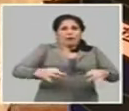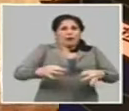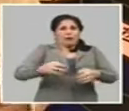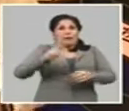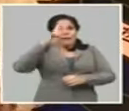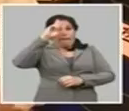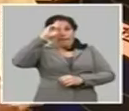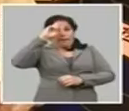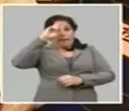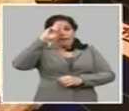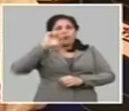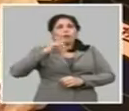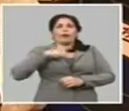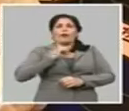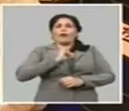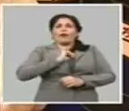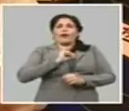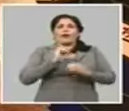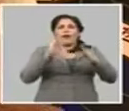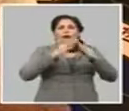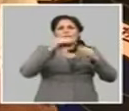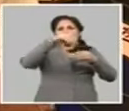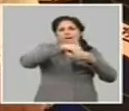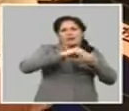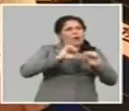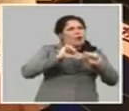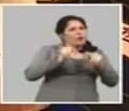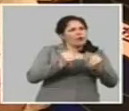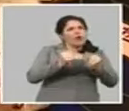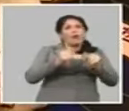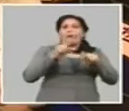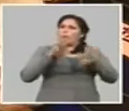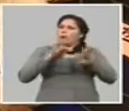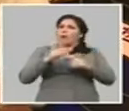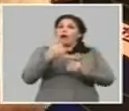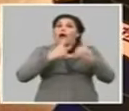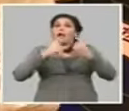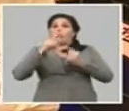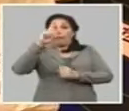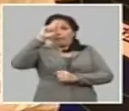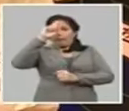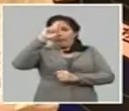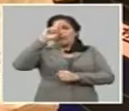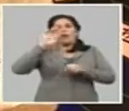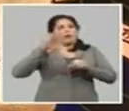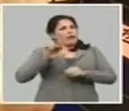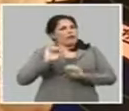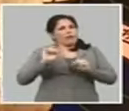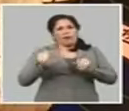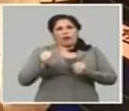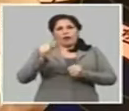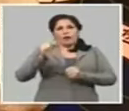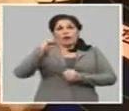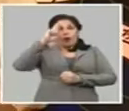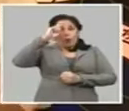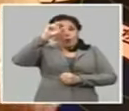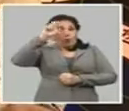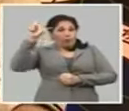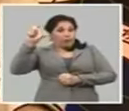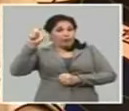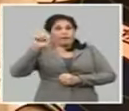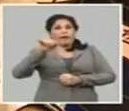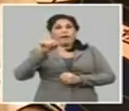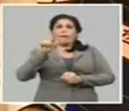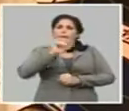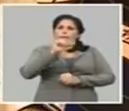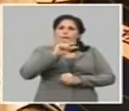mantiene lo que estamos tratando de mantener el número de personas que no deben de asistir al hospital hospitales centros y tratar